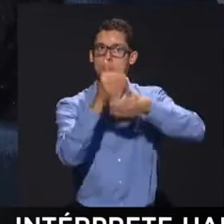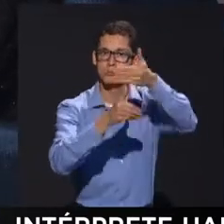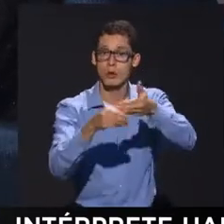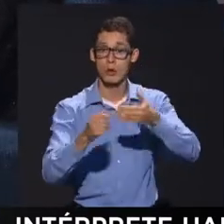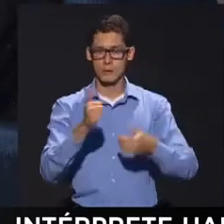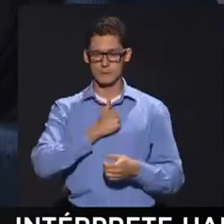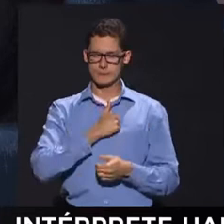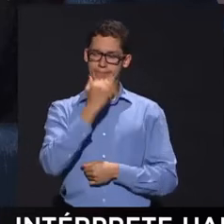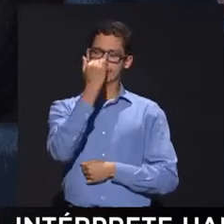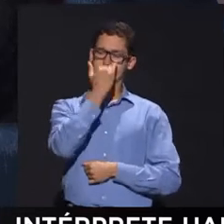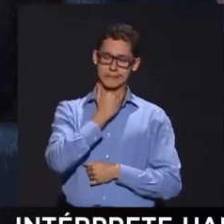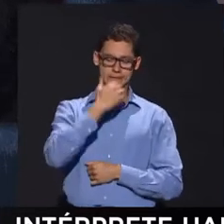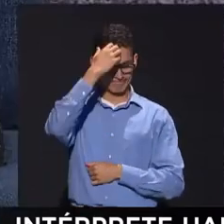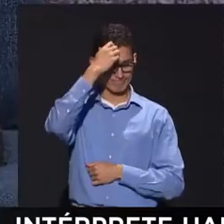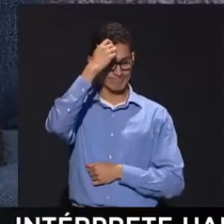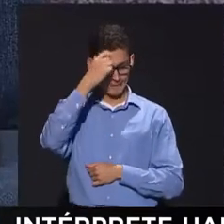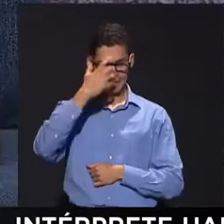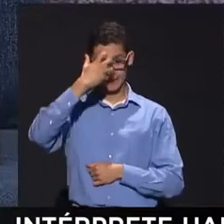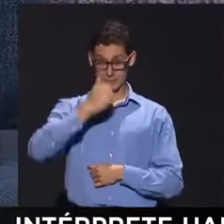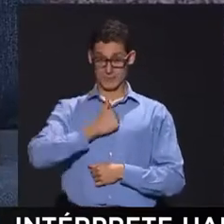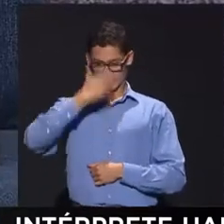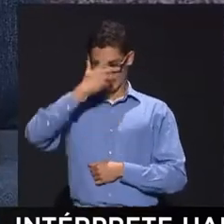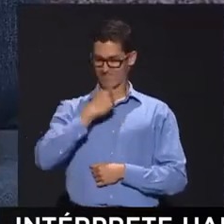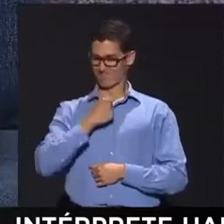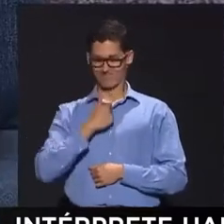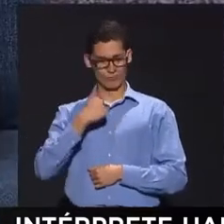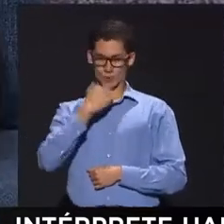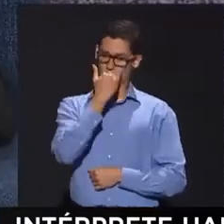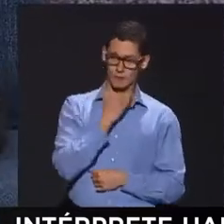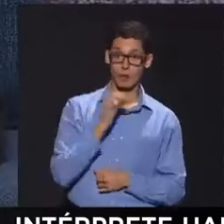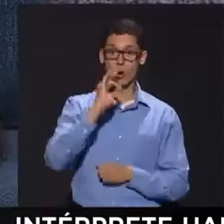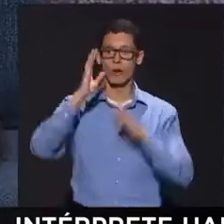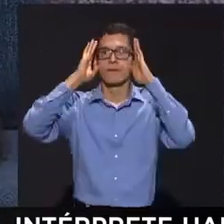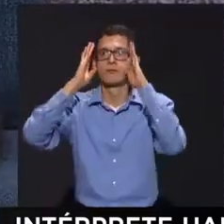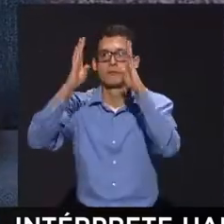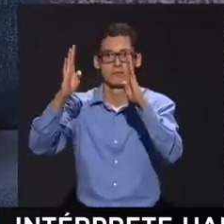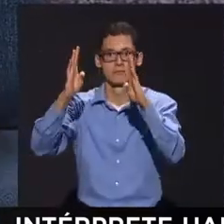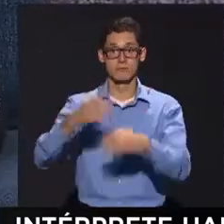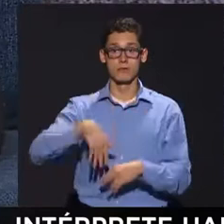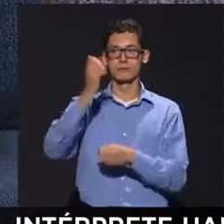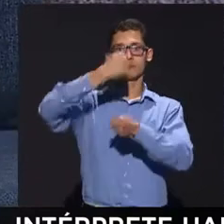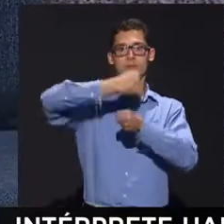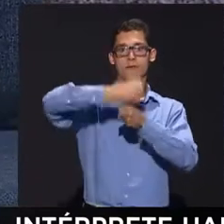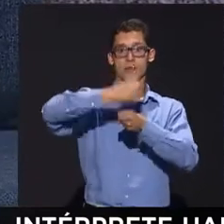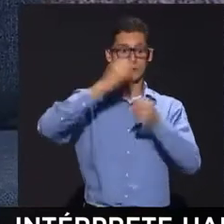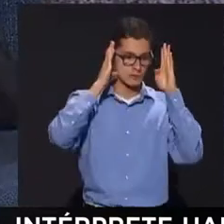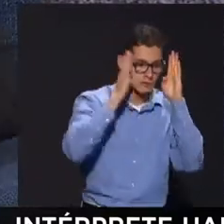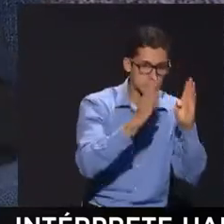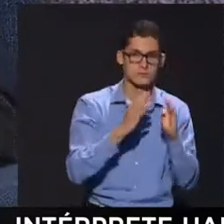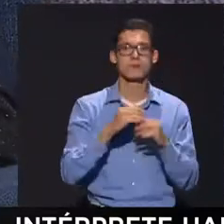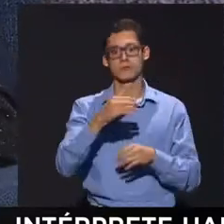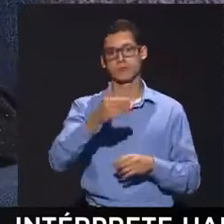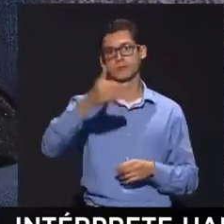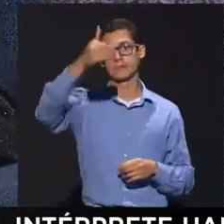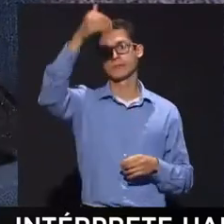evaluación, la memoria de trabajo y la atención, ¿cierto? Entonces, todas ellas como vemos, son un montón. Y eso que ahí ni